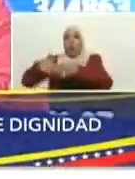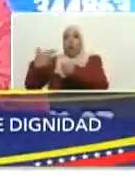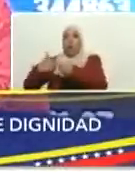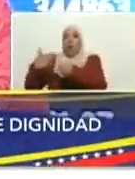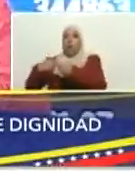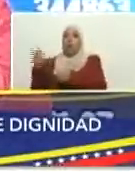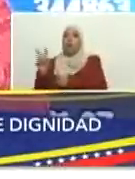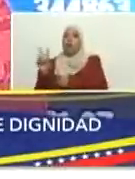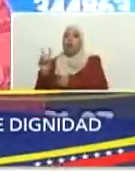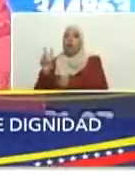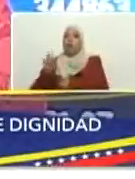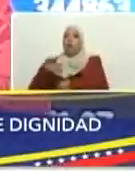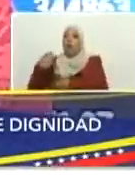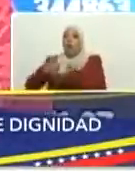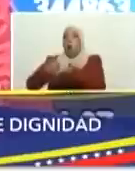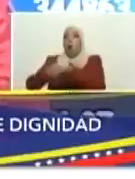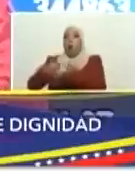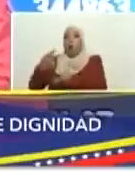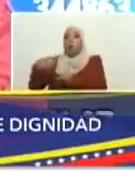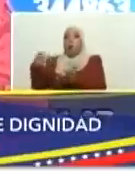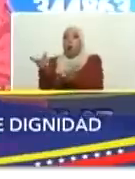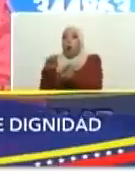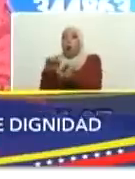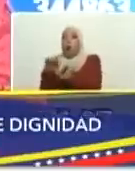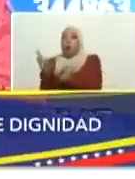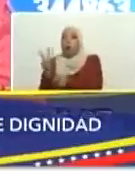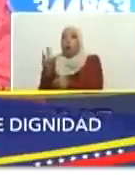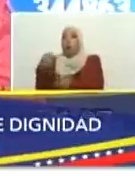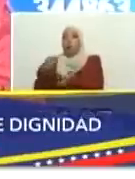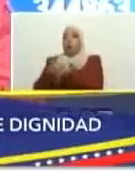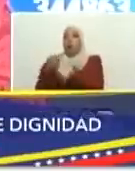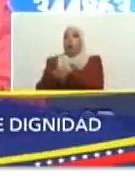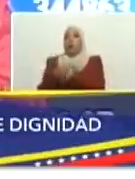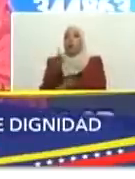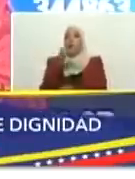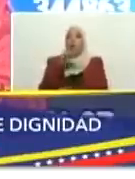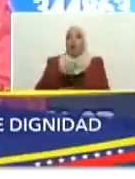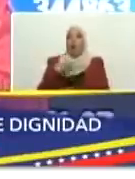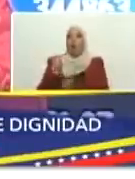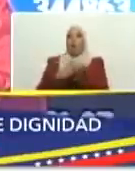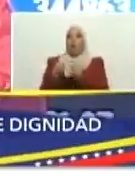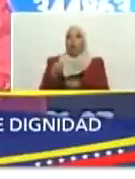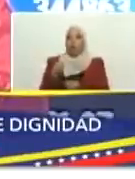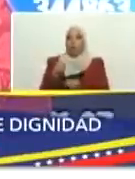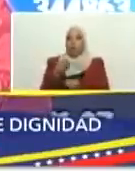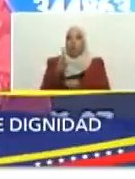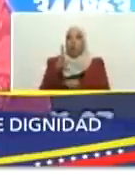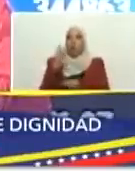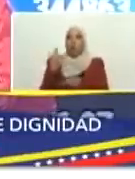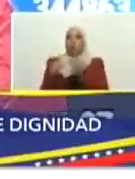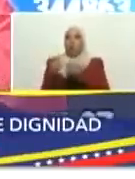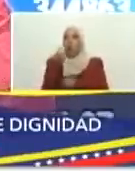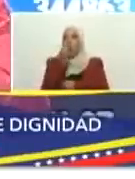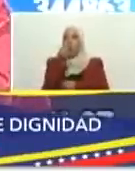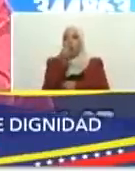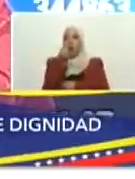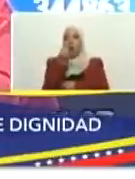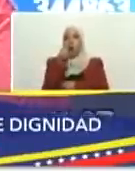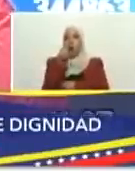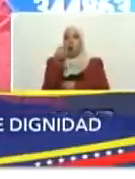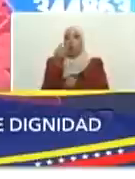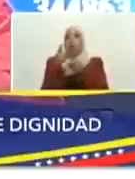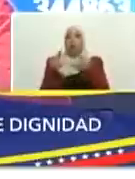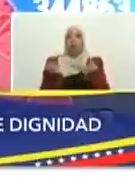Venezuela o le compran gas, no le pueden pagar, solamente le pueden dar alimentos en